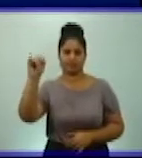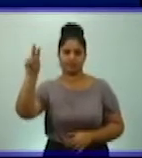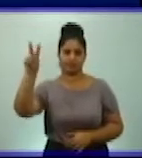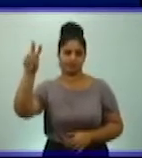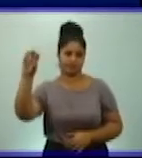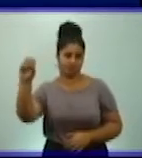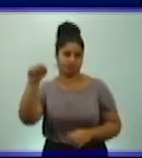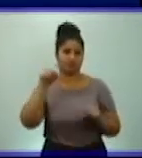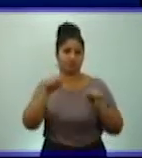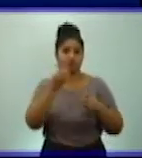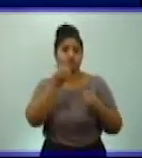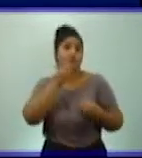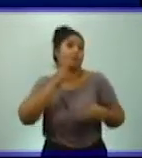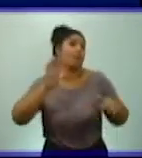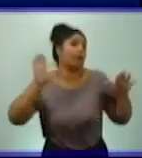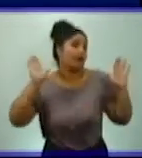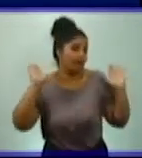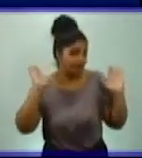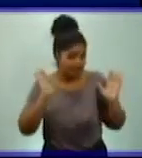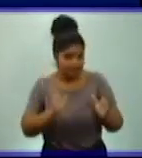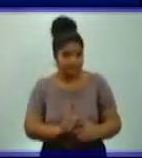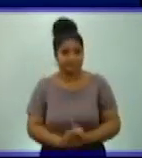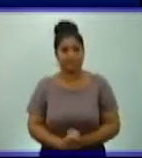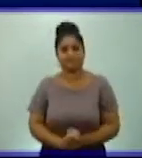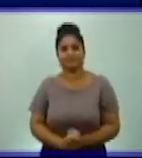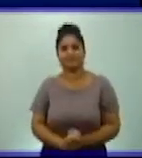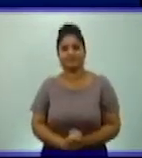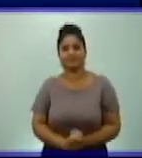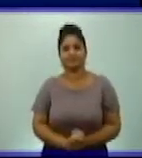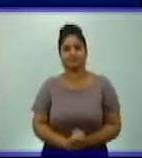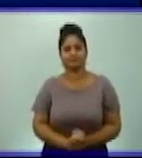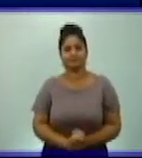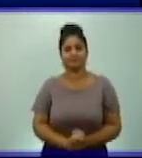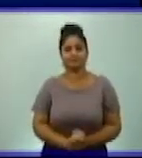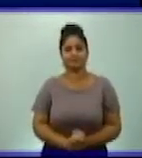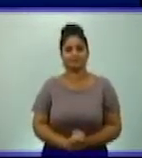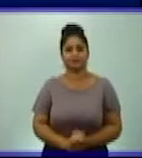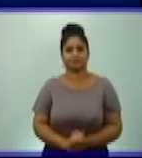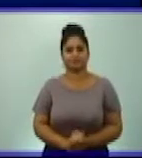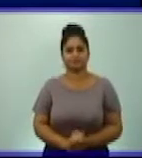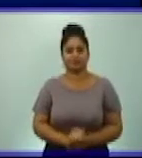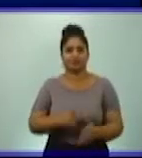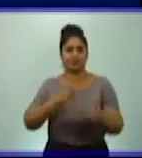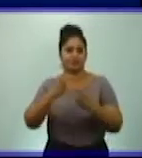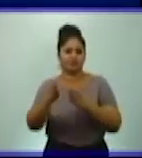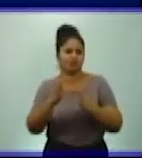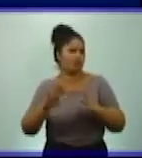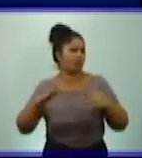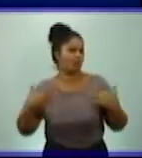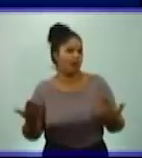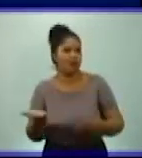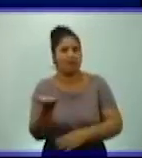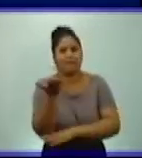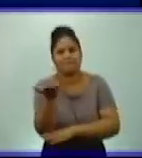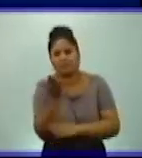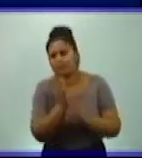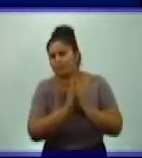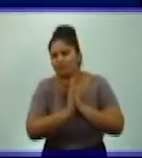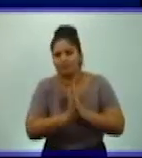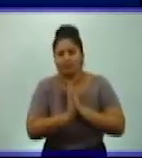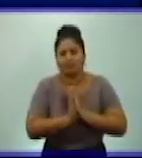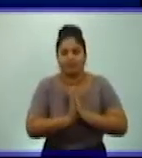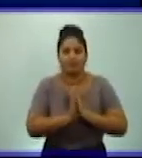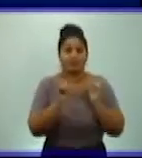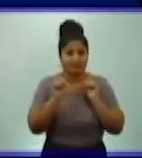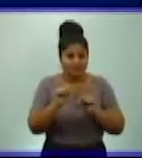posibilidad está en función de rogar, de suplicar, a